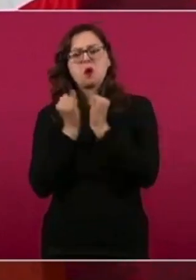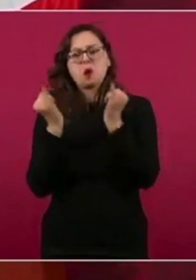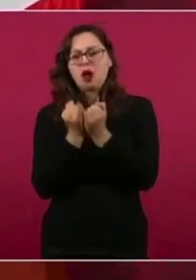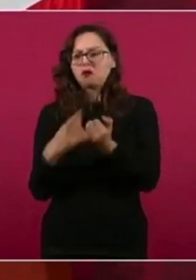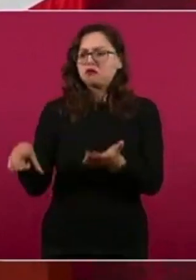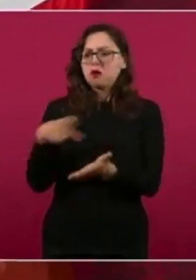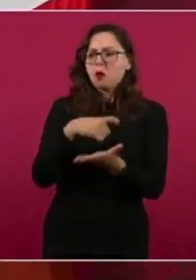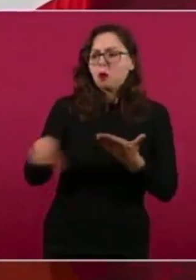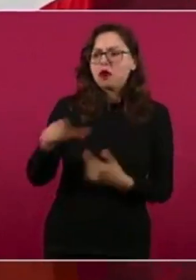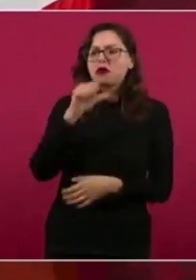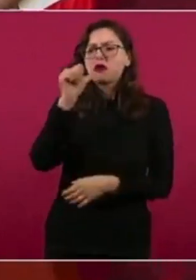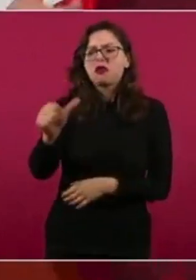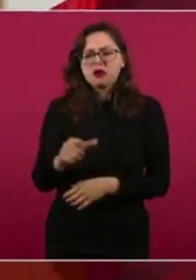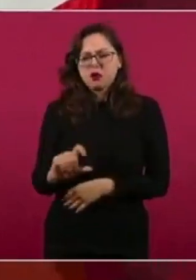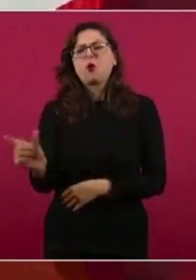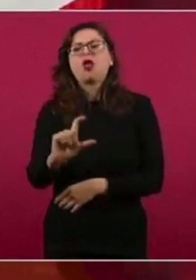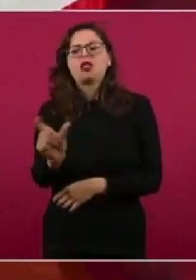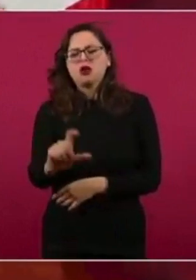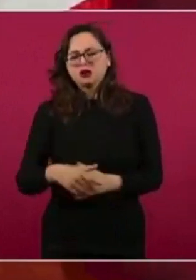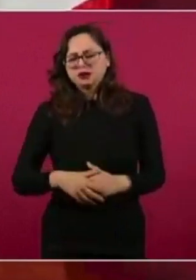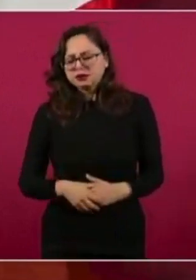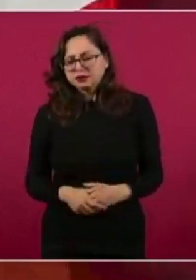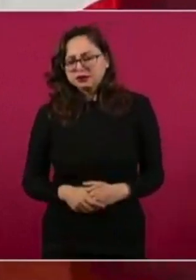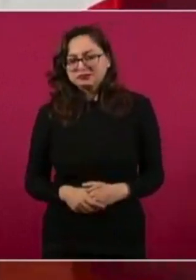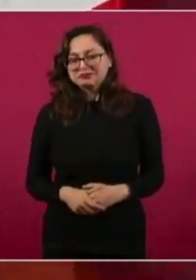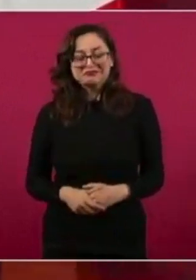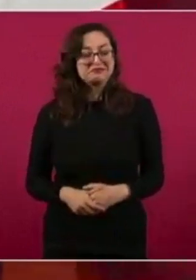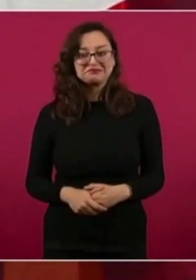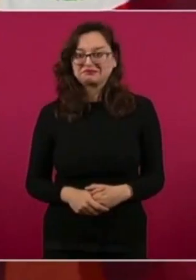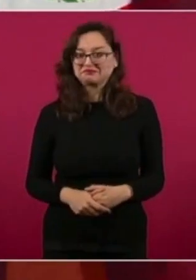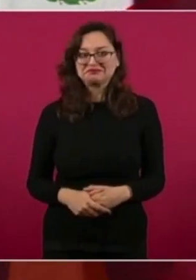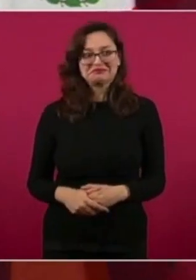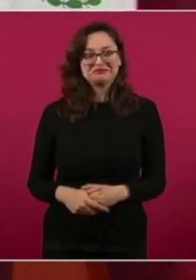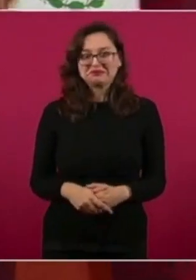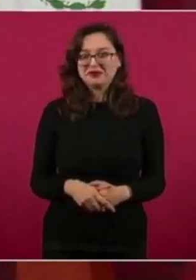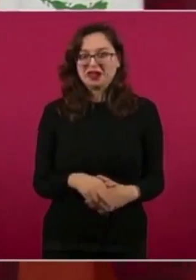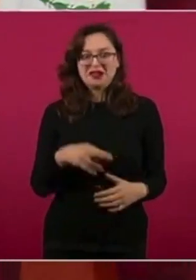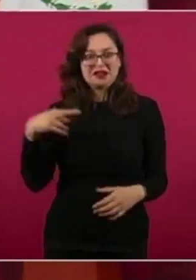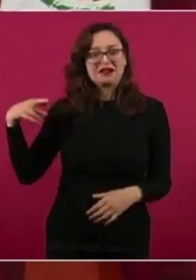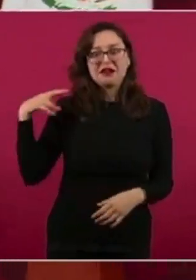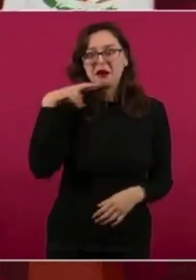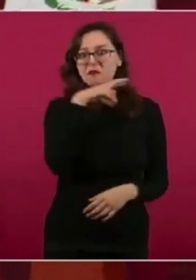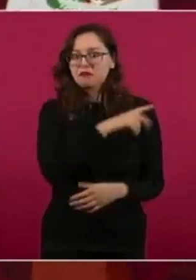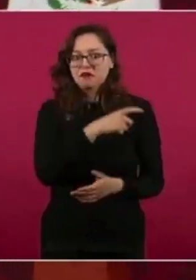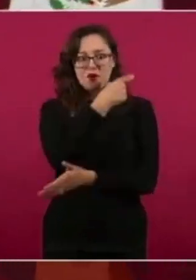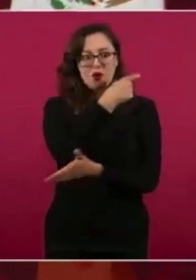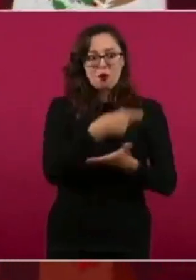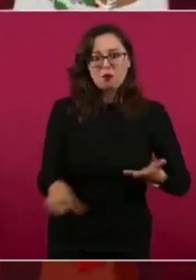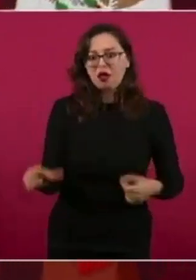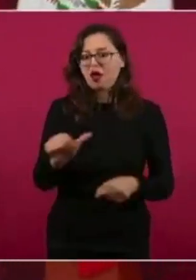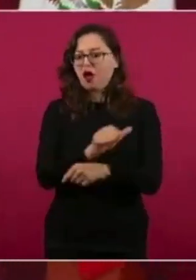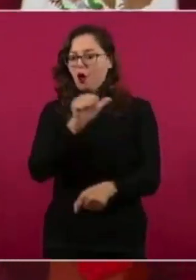Si lo primero eran los carros, aviones,